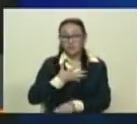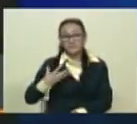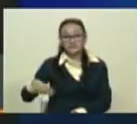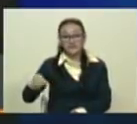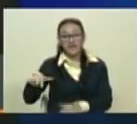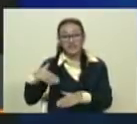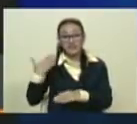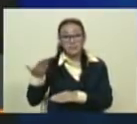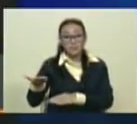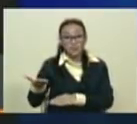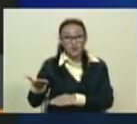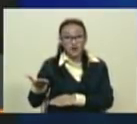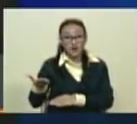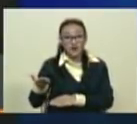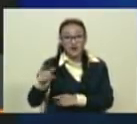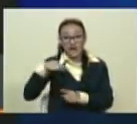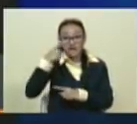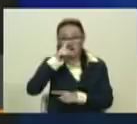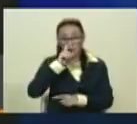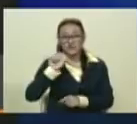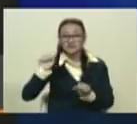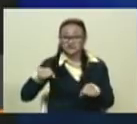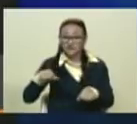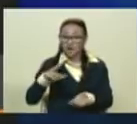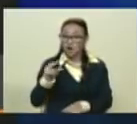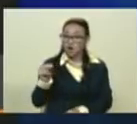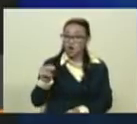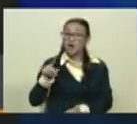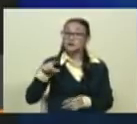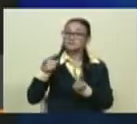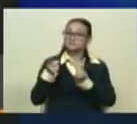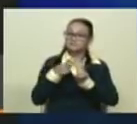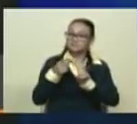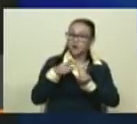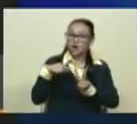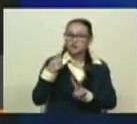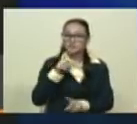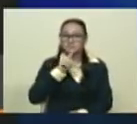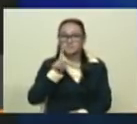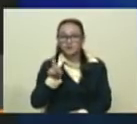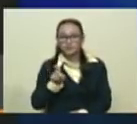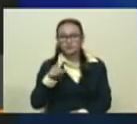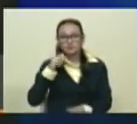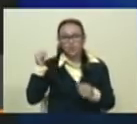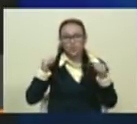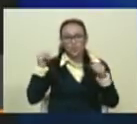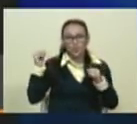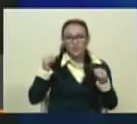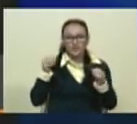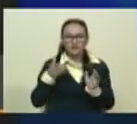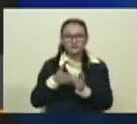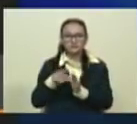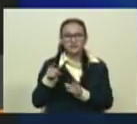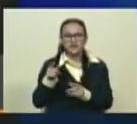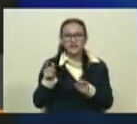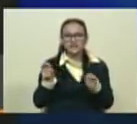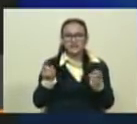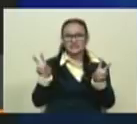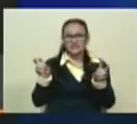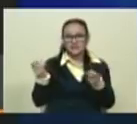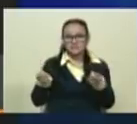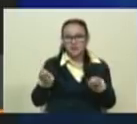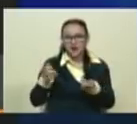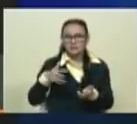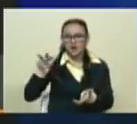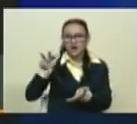presidenciales el año que viene. Y en segundo lugar, quería aclarar una duda respecto a las medidas que pueden aprobar